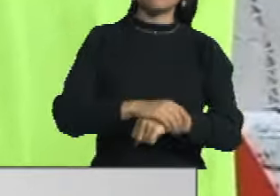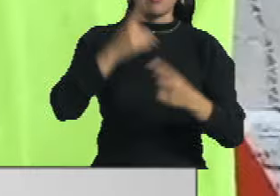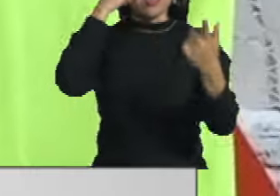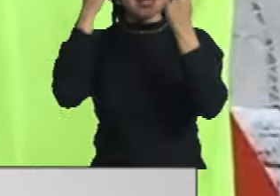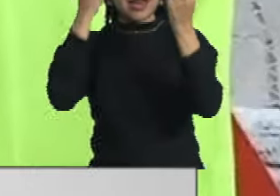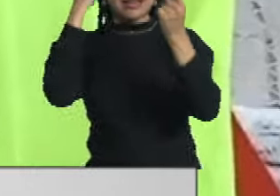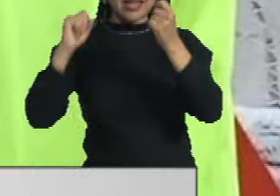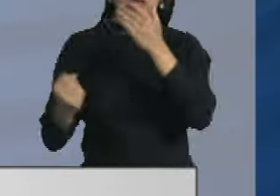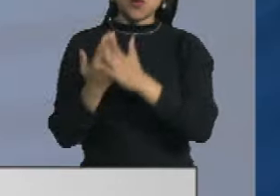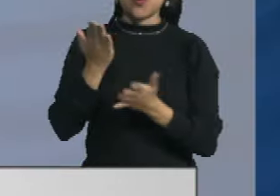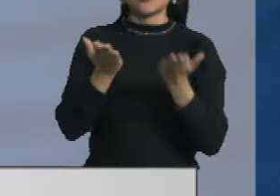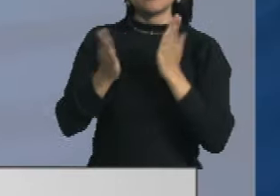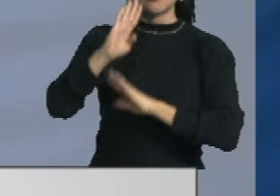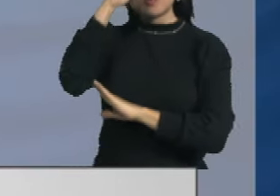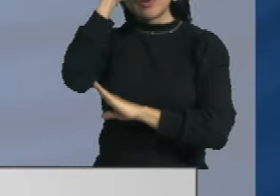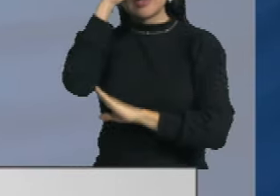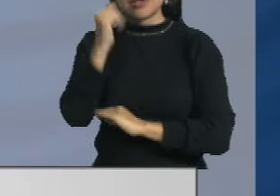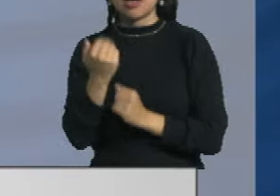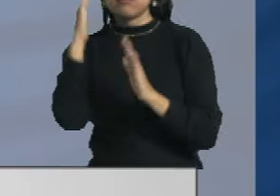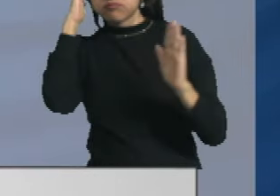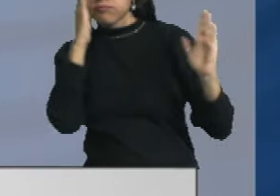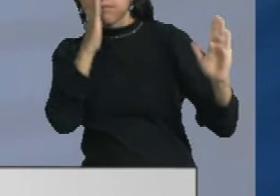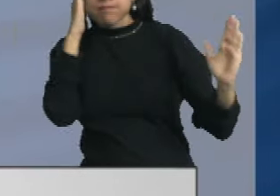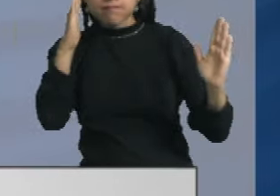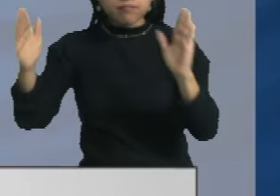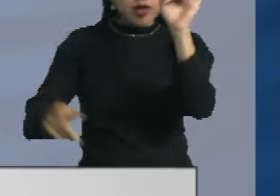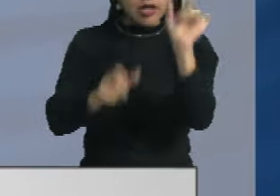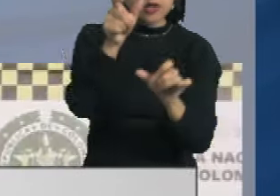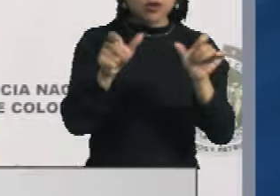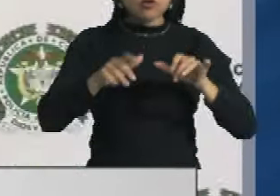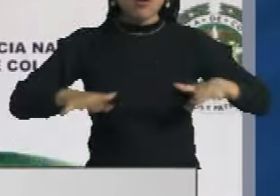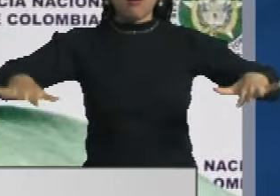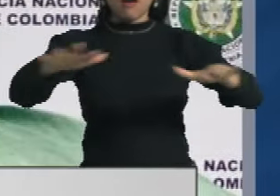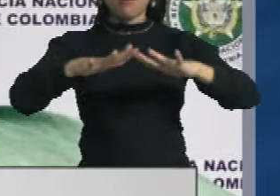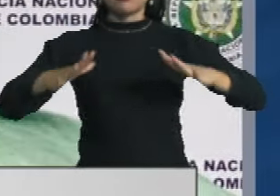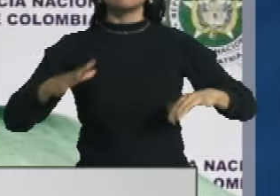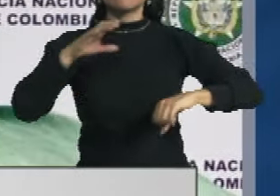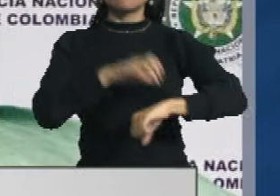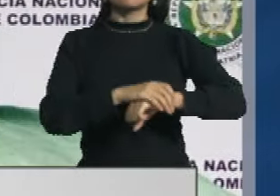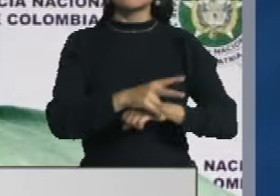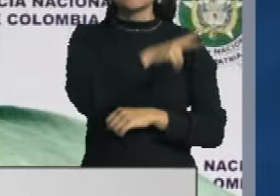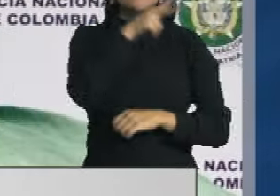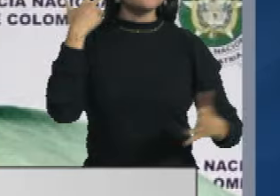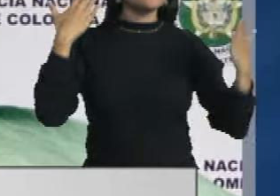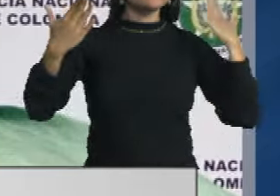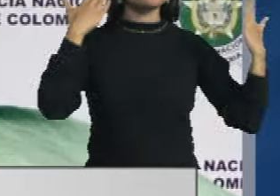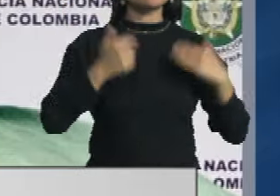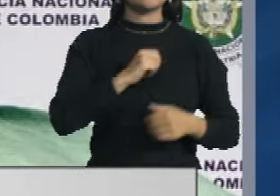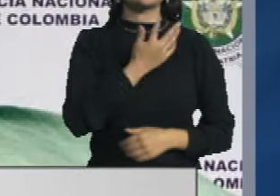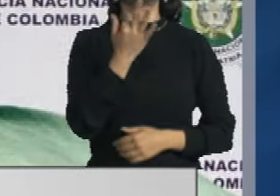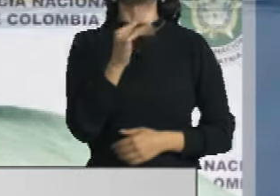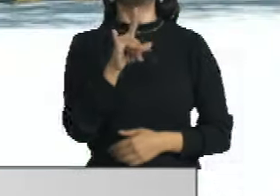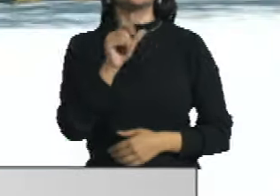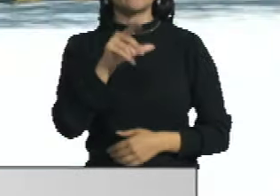estrategia del nuevo servicio de policía orientado a las personas y los territorios y tuvo lugar en zona urbana del municipio de